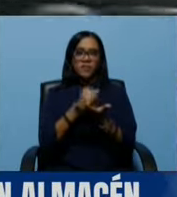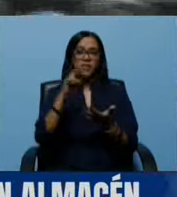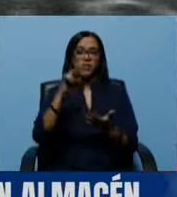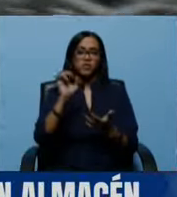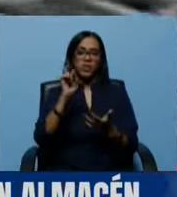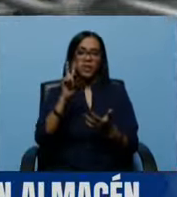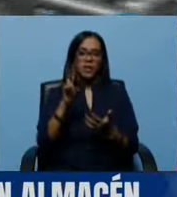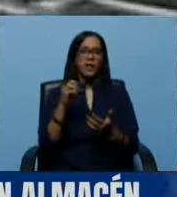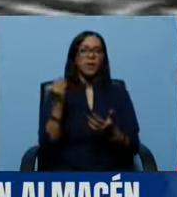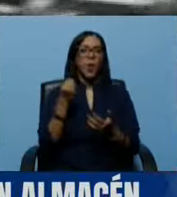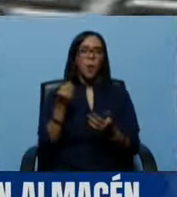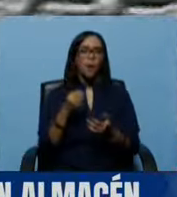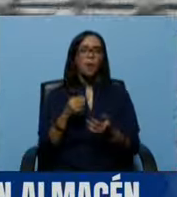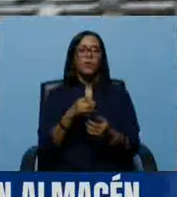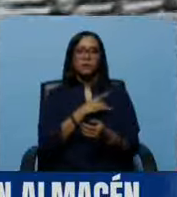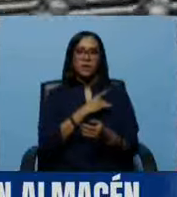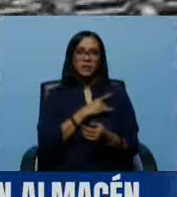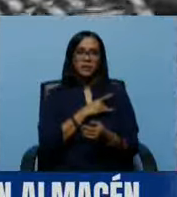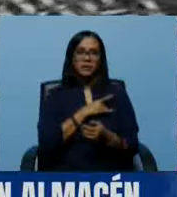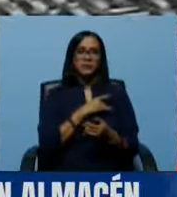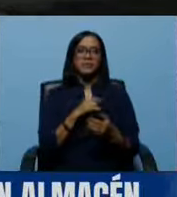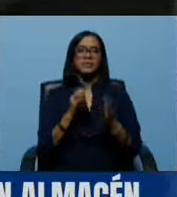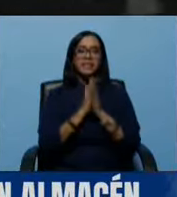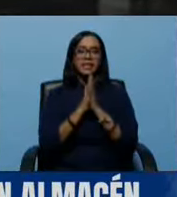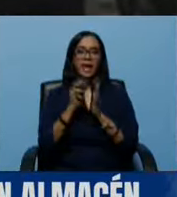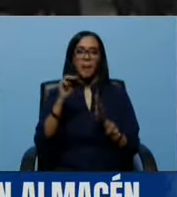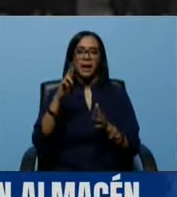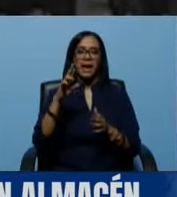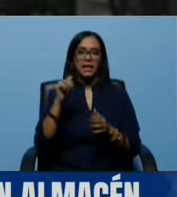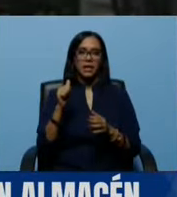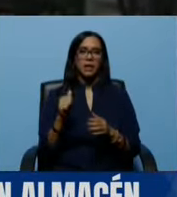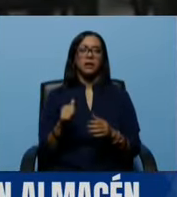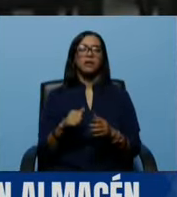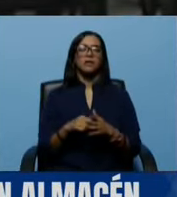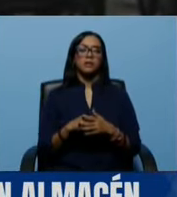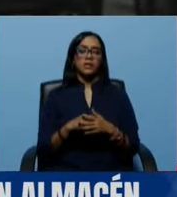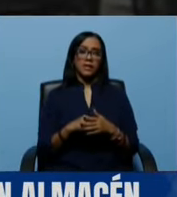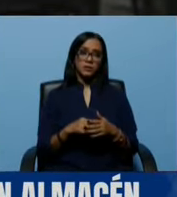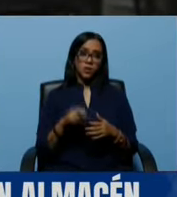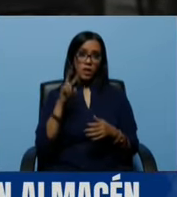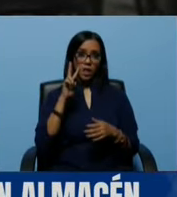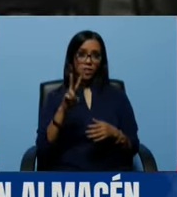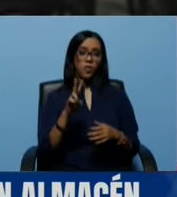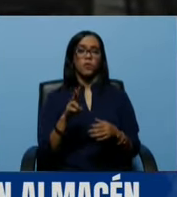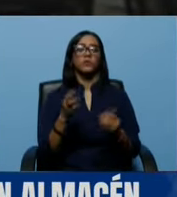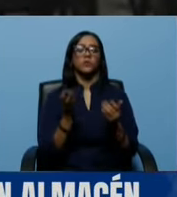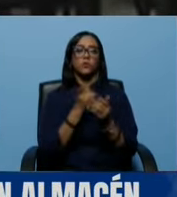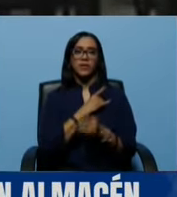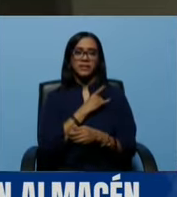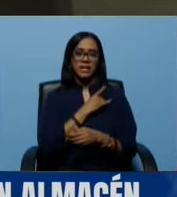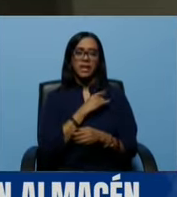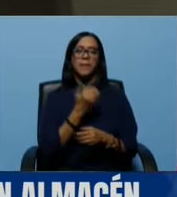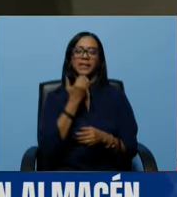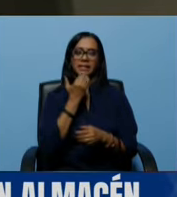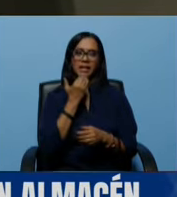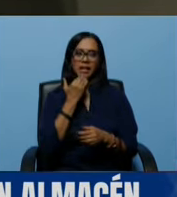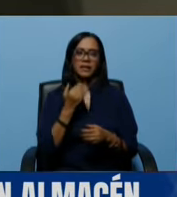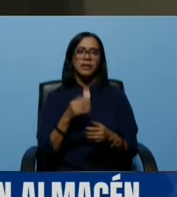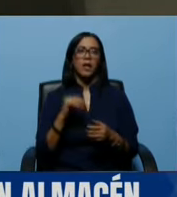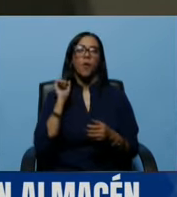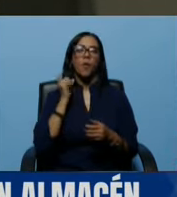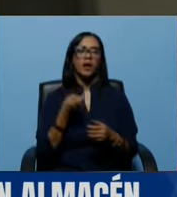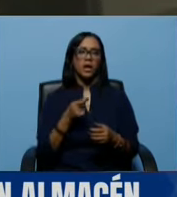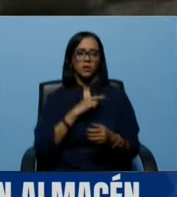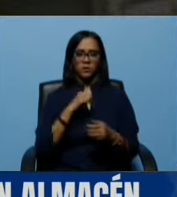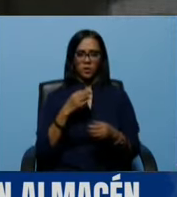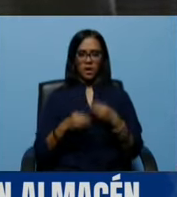de Venezuela, como de la Universidad Santa María, que son las facultades más cercanas a la zona de Guarenas, donde